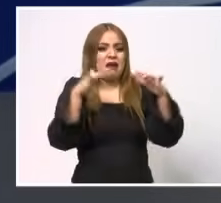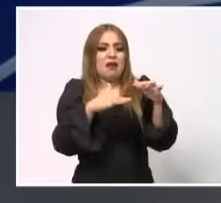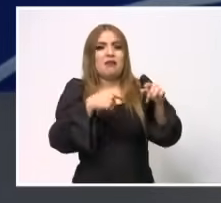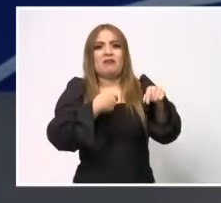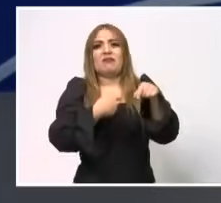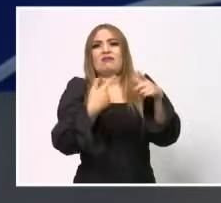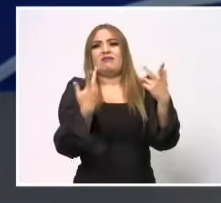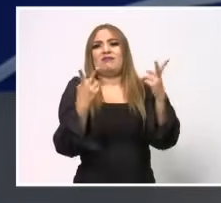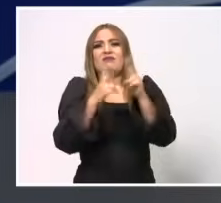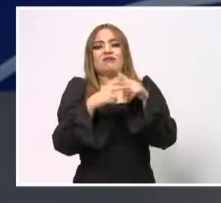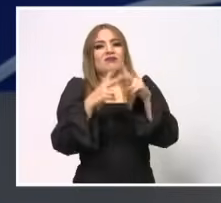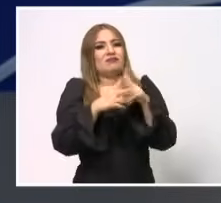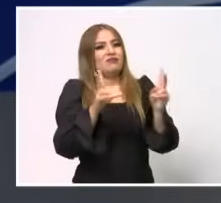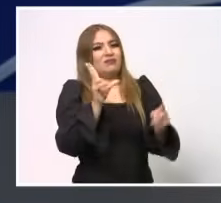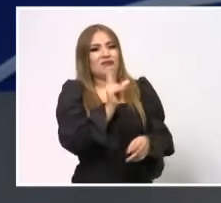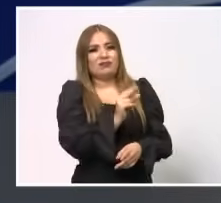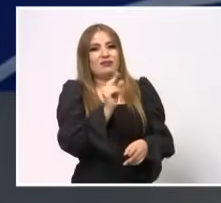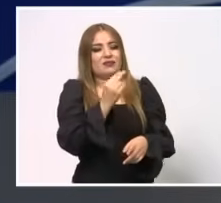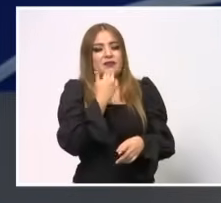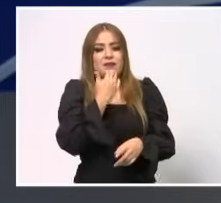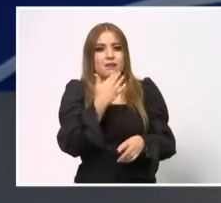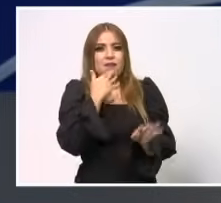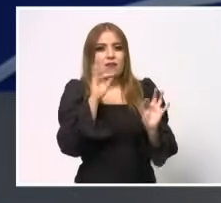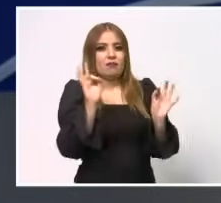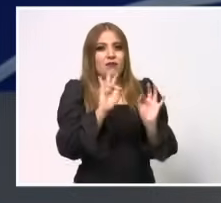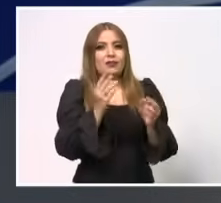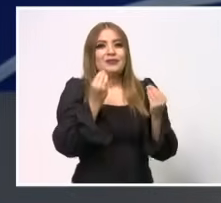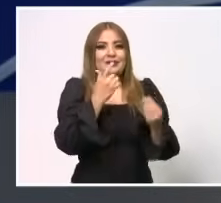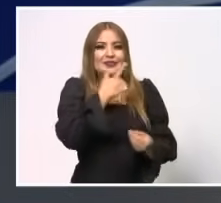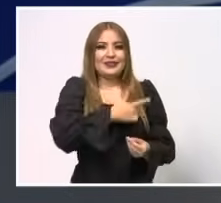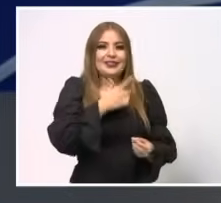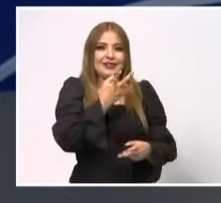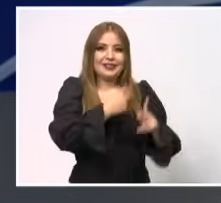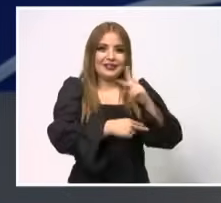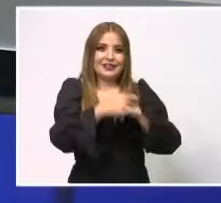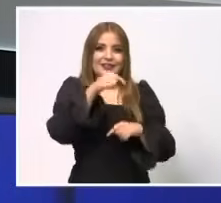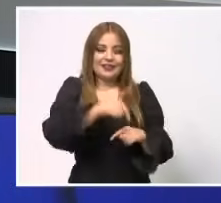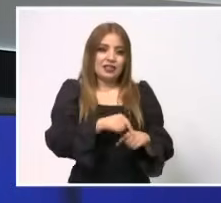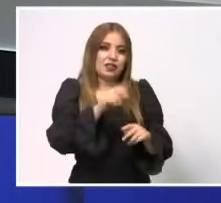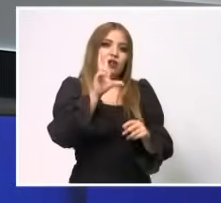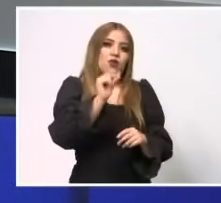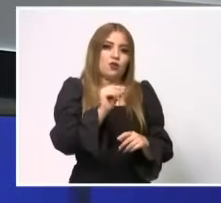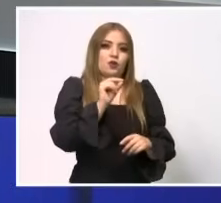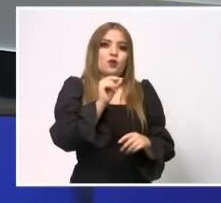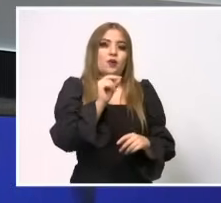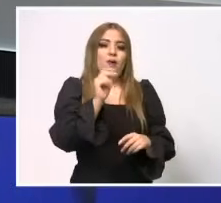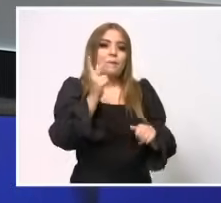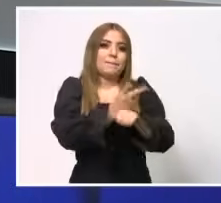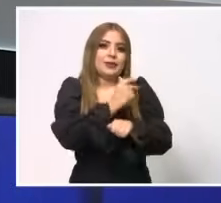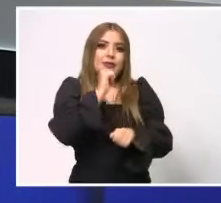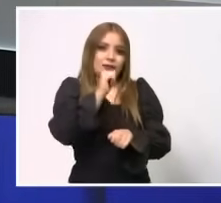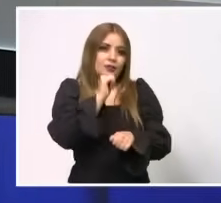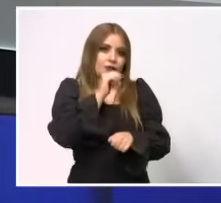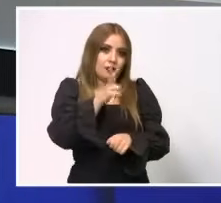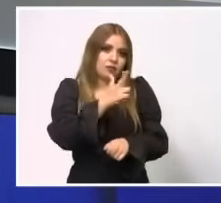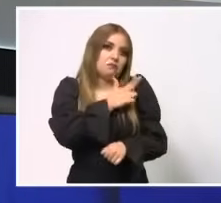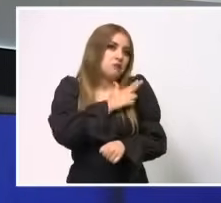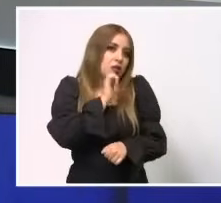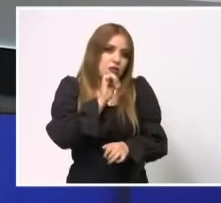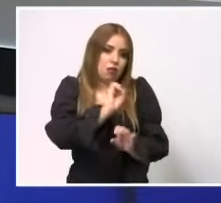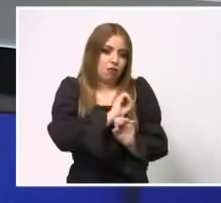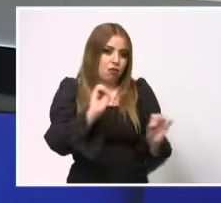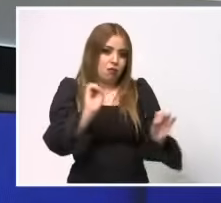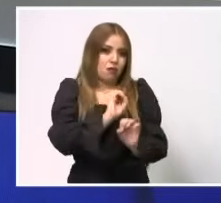berenjenal que no tiene usted una idea y para qué me da mucho gusto que no haya ocurrido nada y que todo esté este